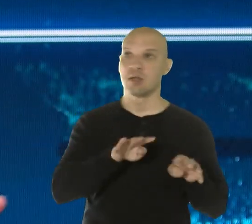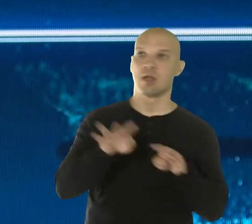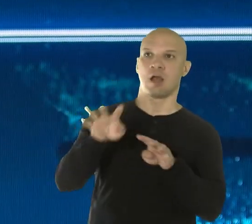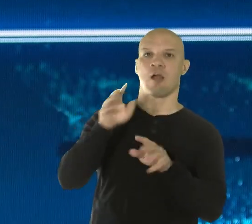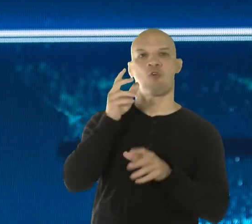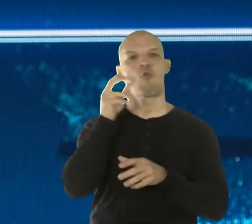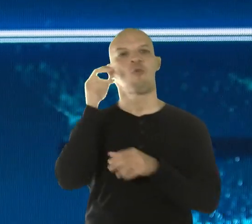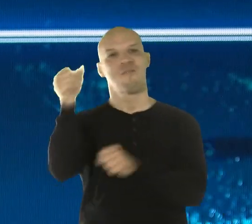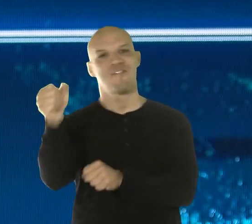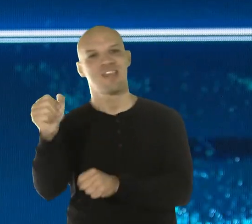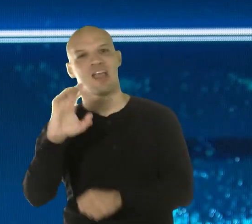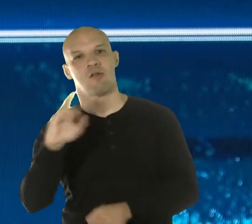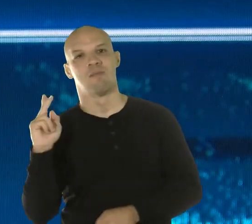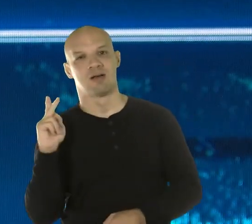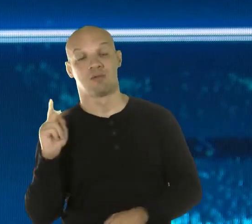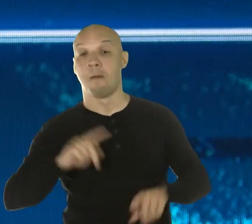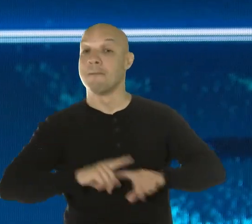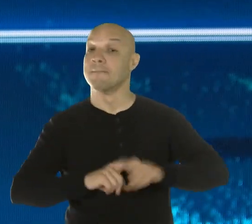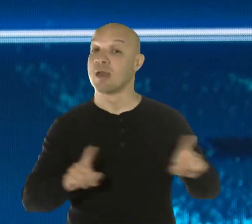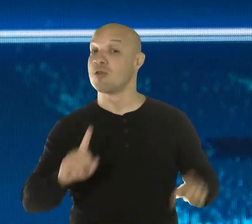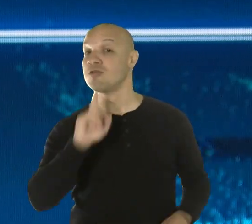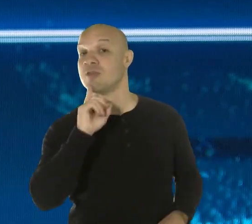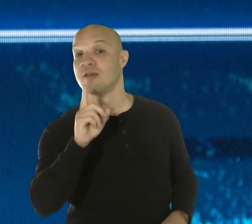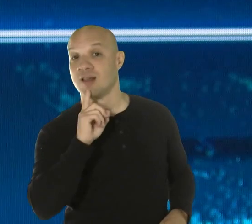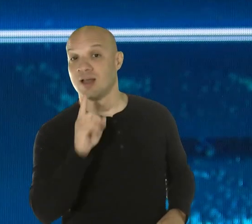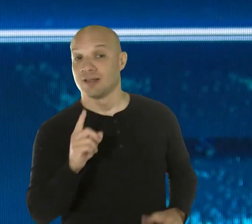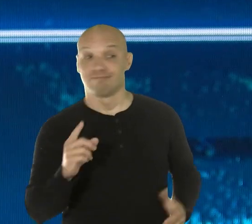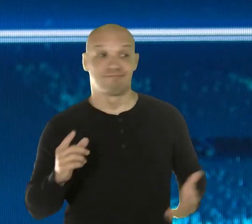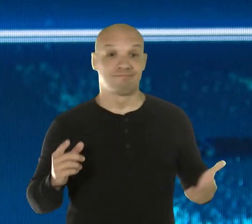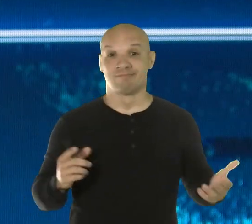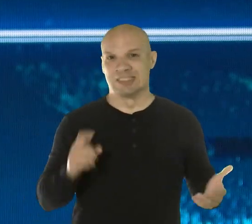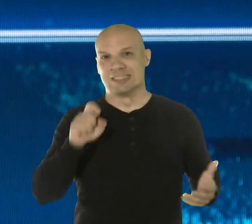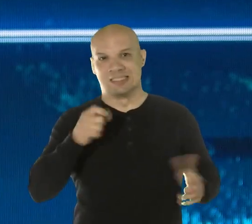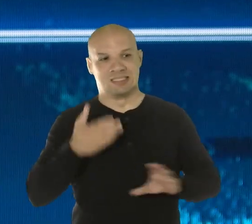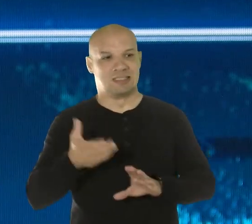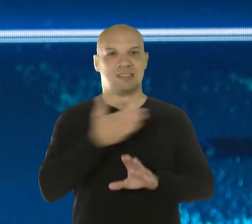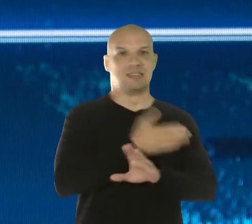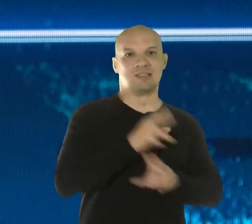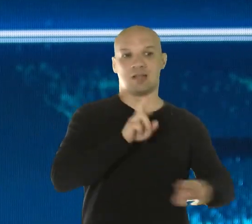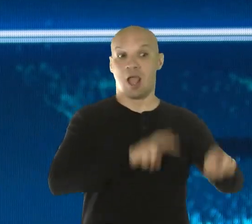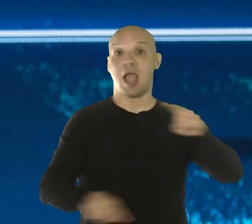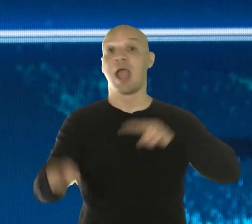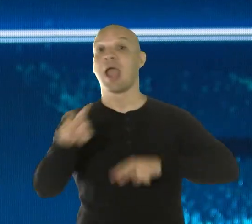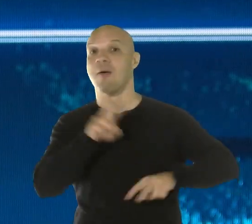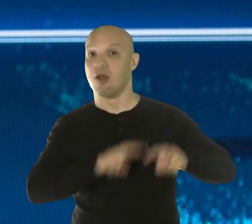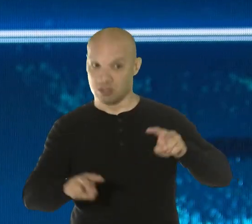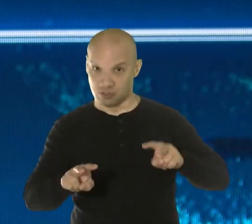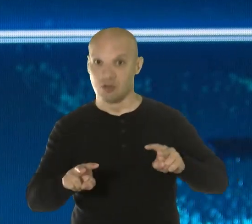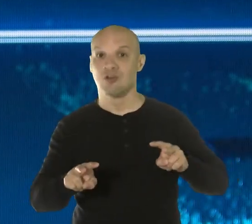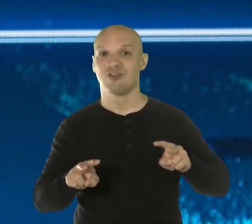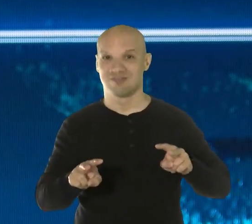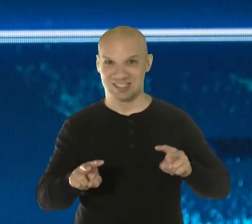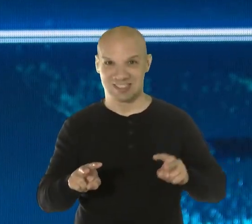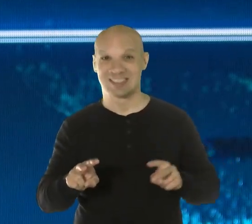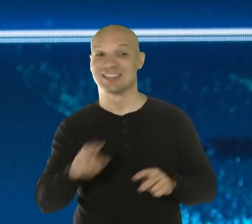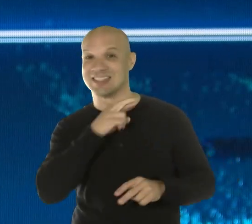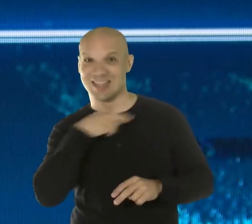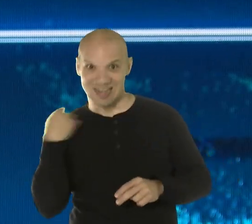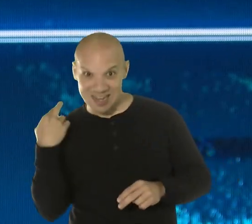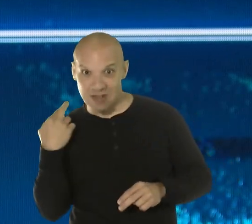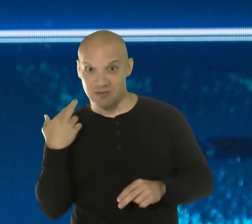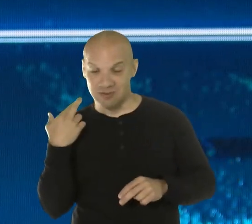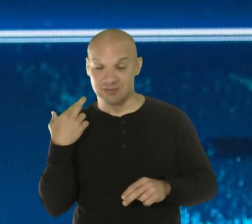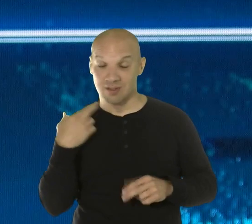el sistema financiero, pero ciertamente va a haber una evaluación más fuerte de riesgo y muchas instituciones